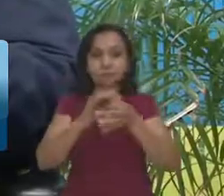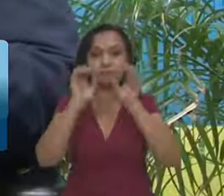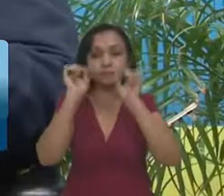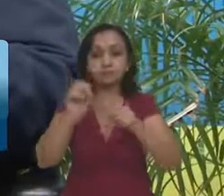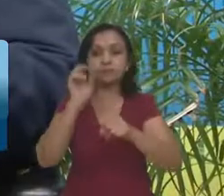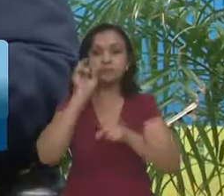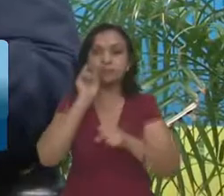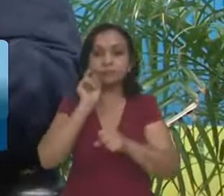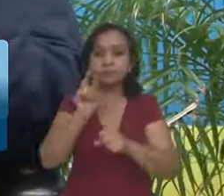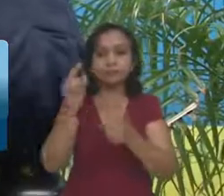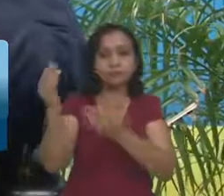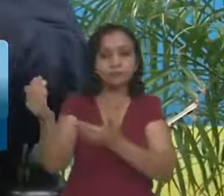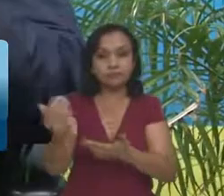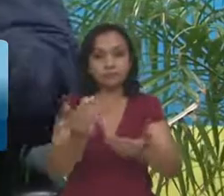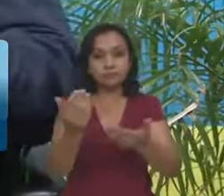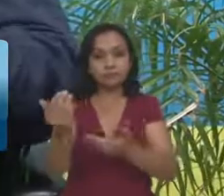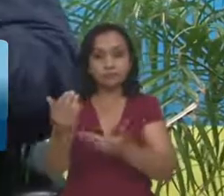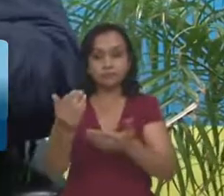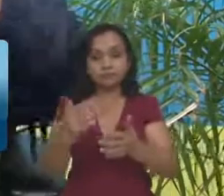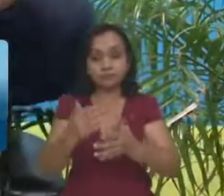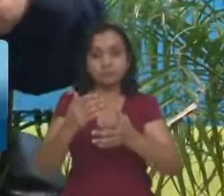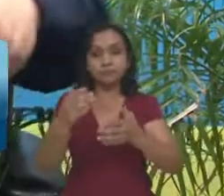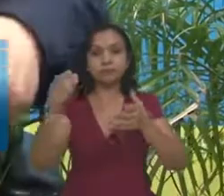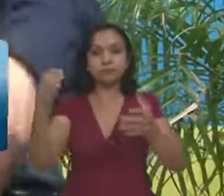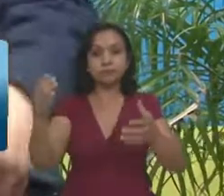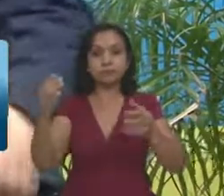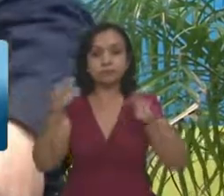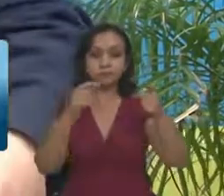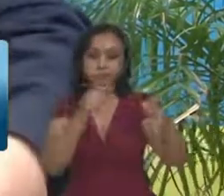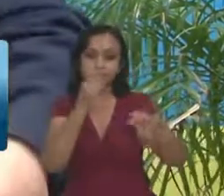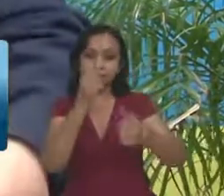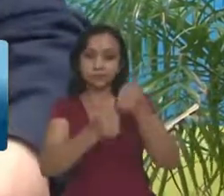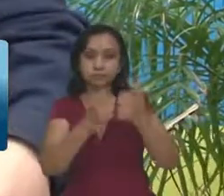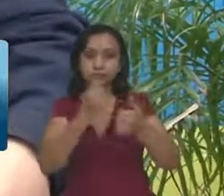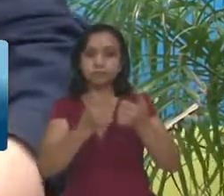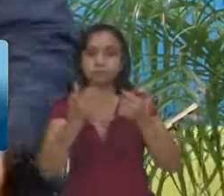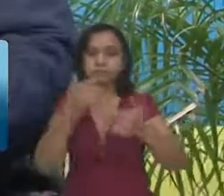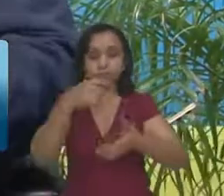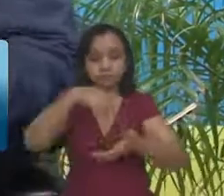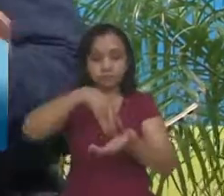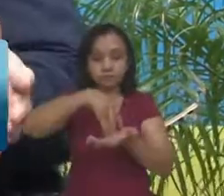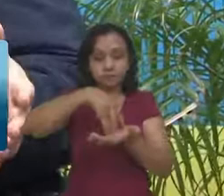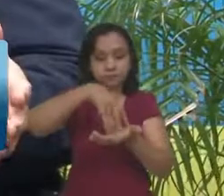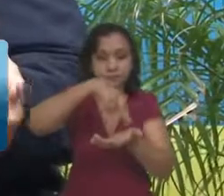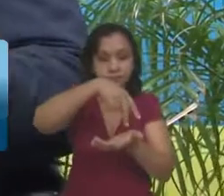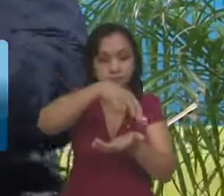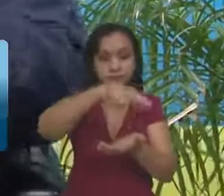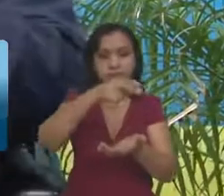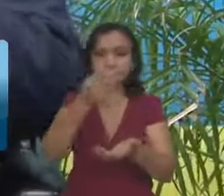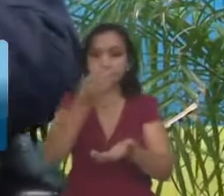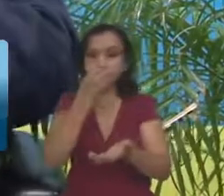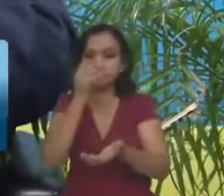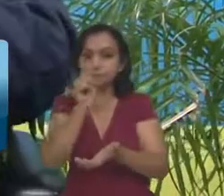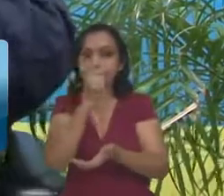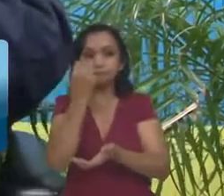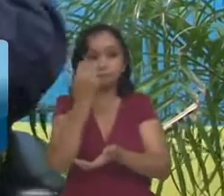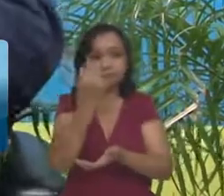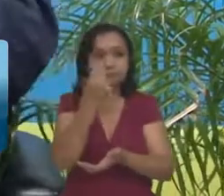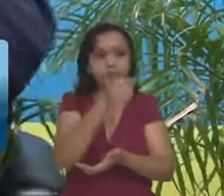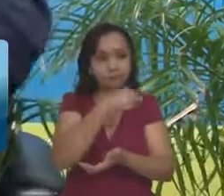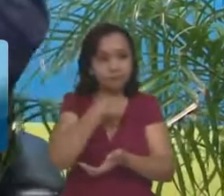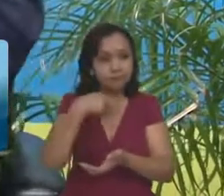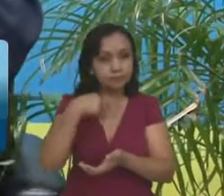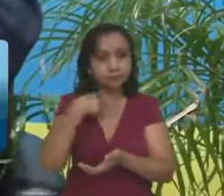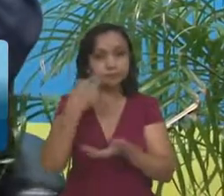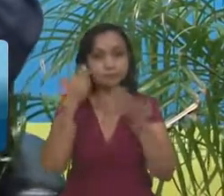ve, estás aumentando de peso, esto te va a afectar a nivel periférico, no estás comiendo bien, no estás haciendo